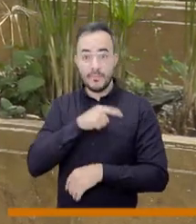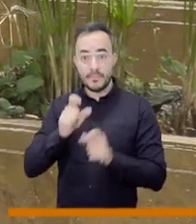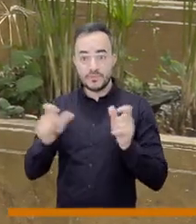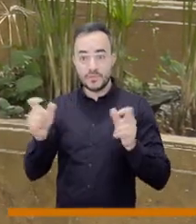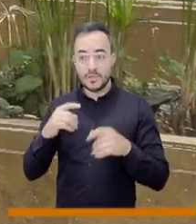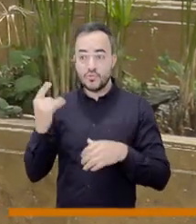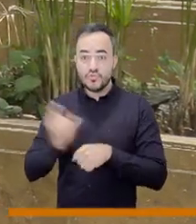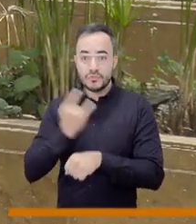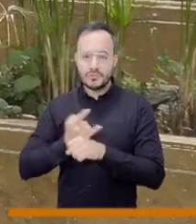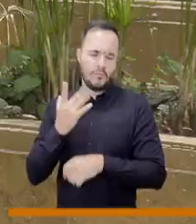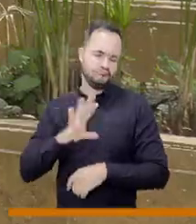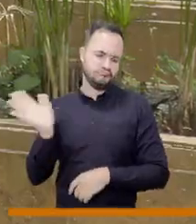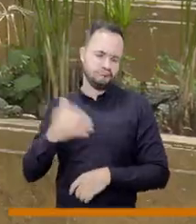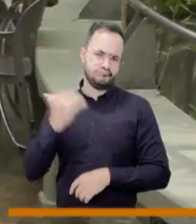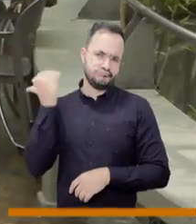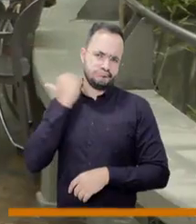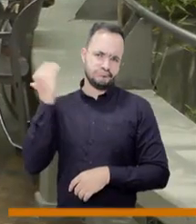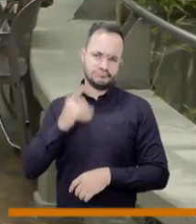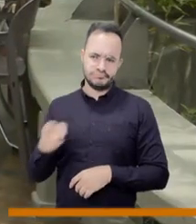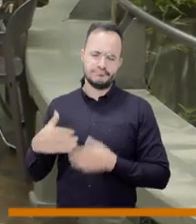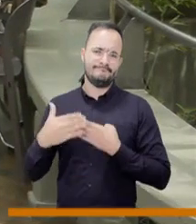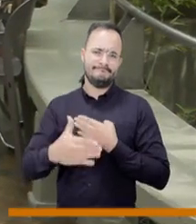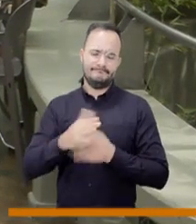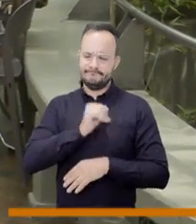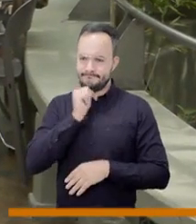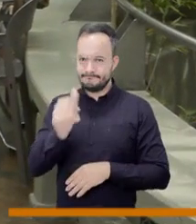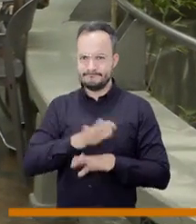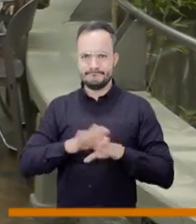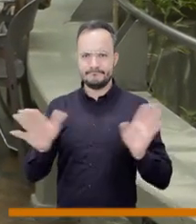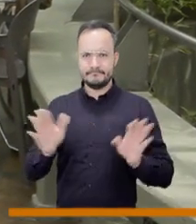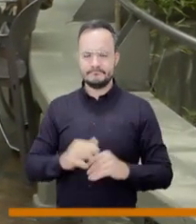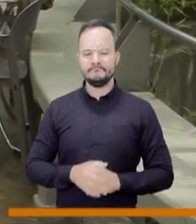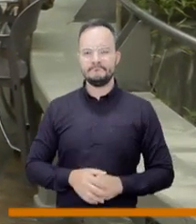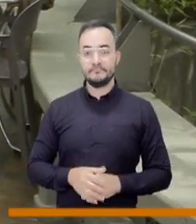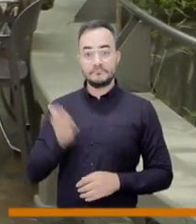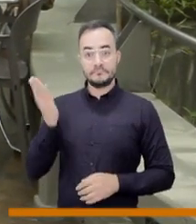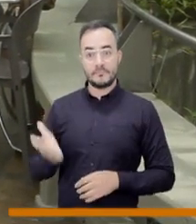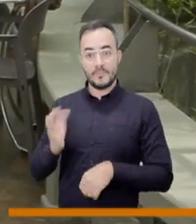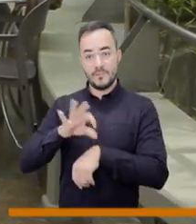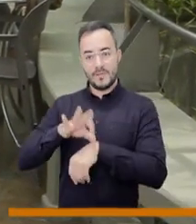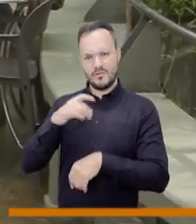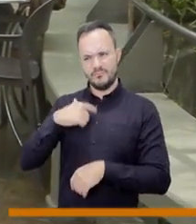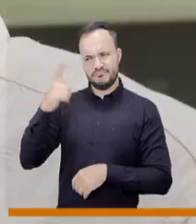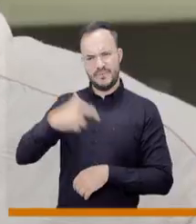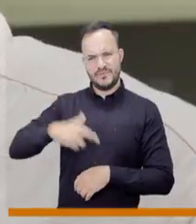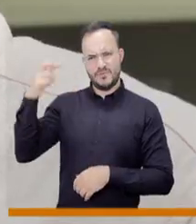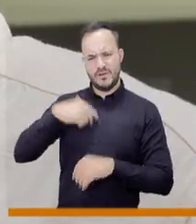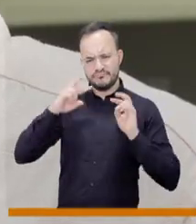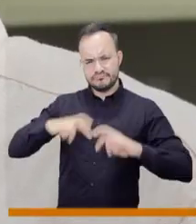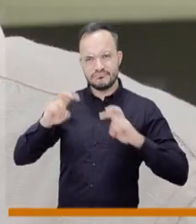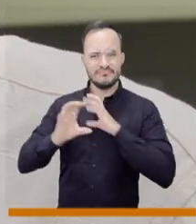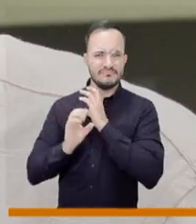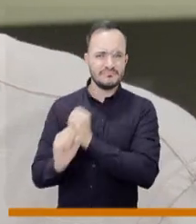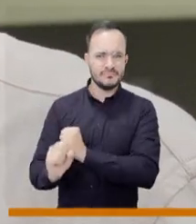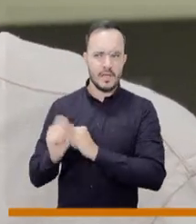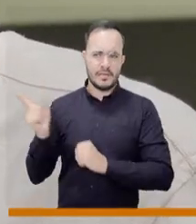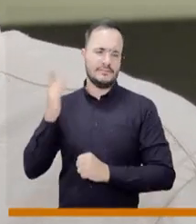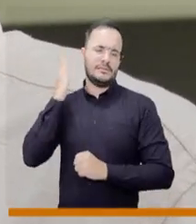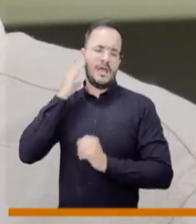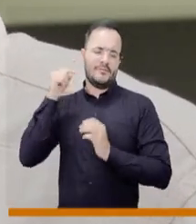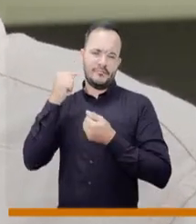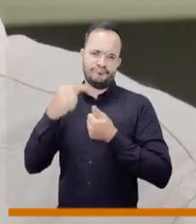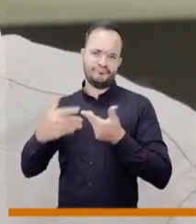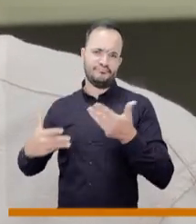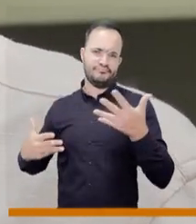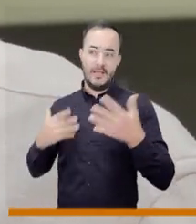los efectos de esta droga. Estamos con el médico experto en adicciones, adscrito a la Universidad CES, Guillermo